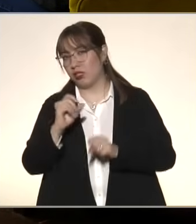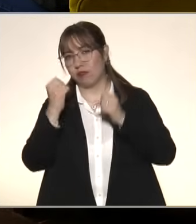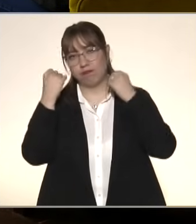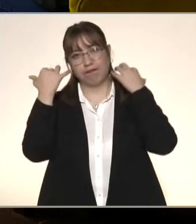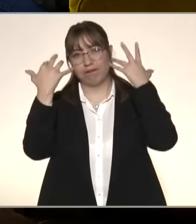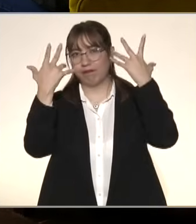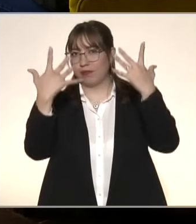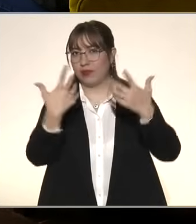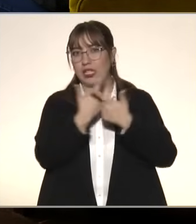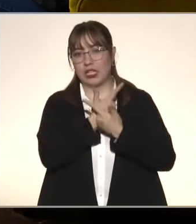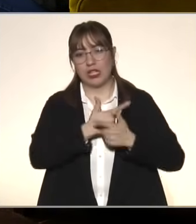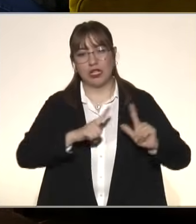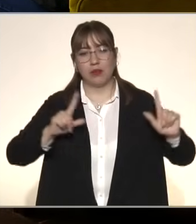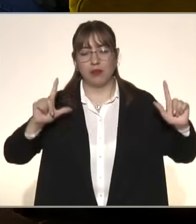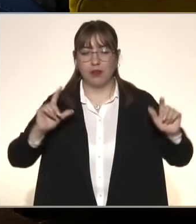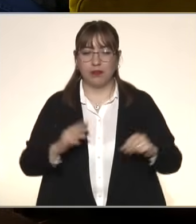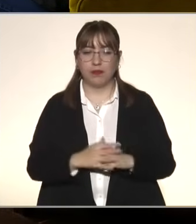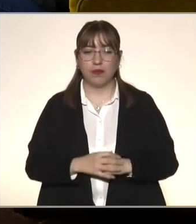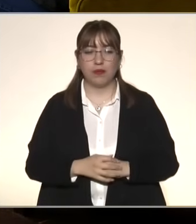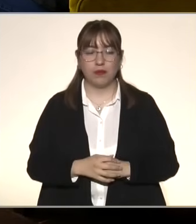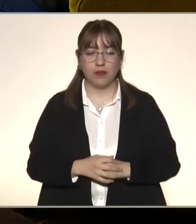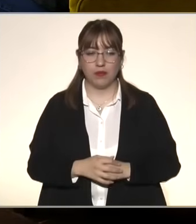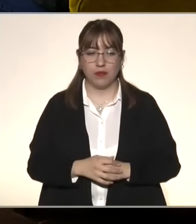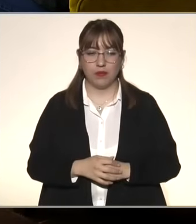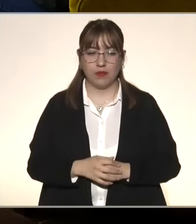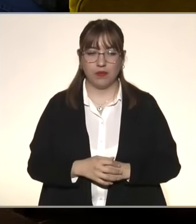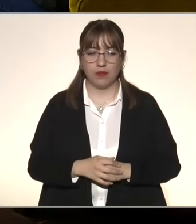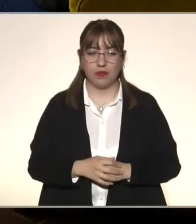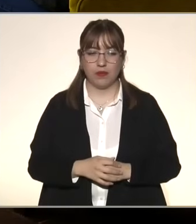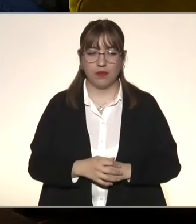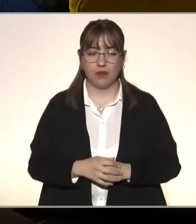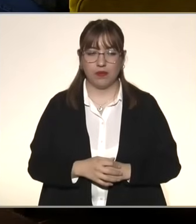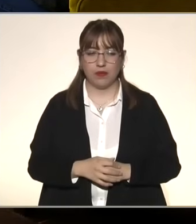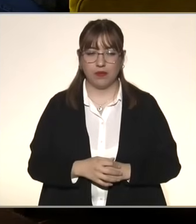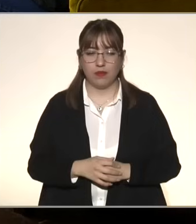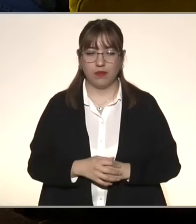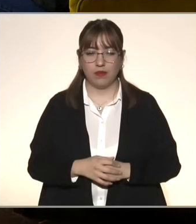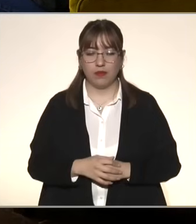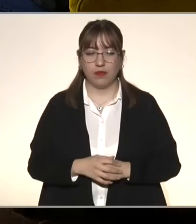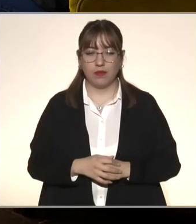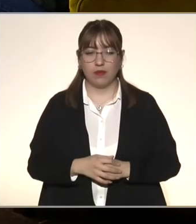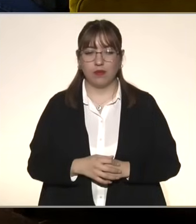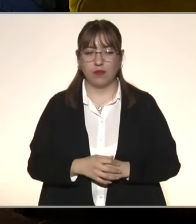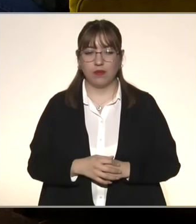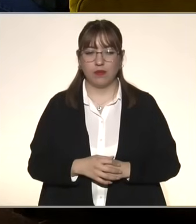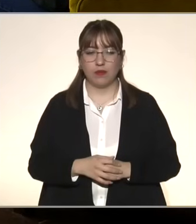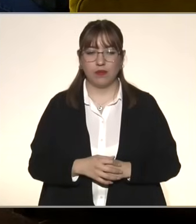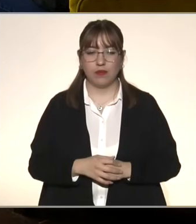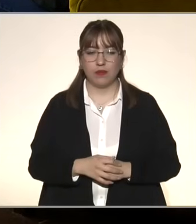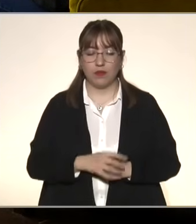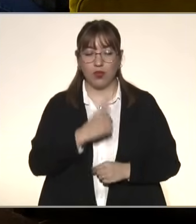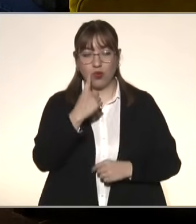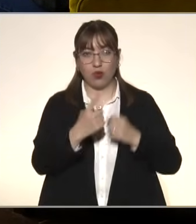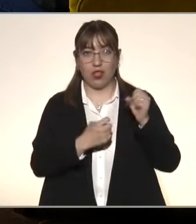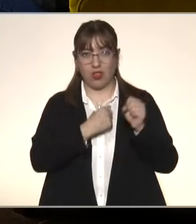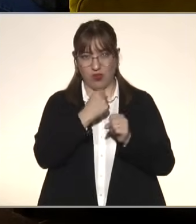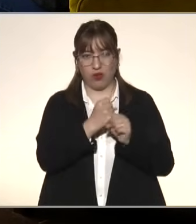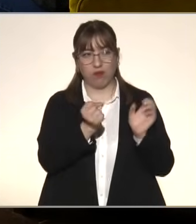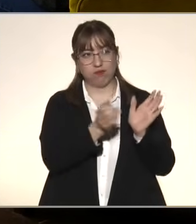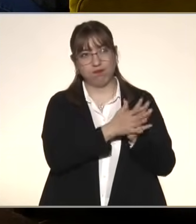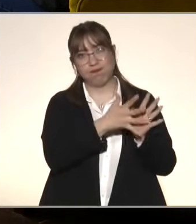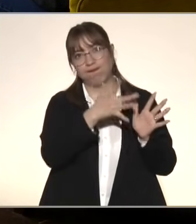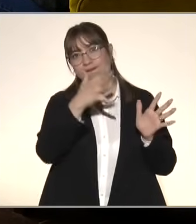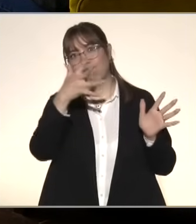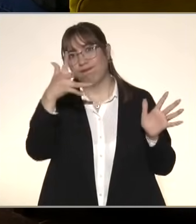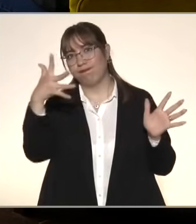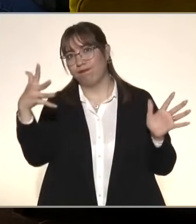ver, el año se dice porque le das toda la vuelta a todos los símbolos y conmemoraciones que hay,